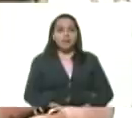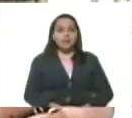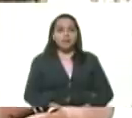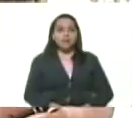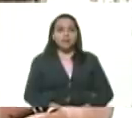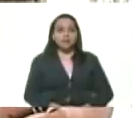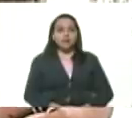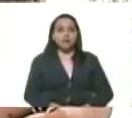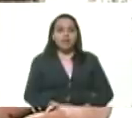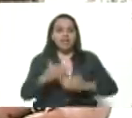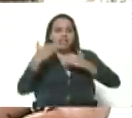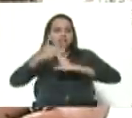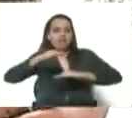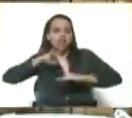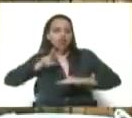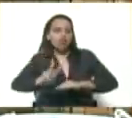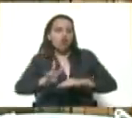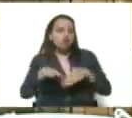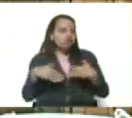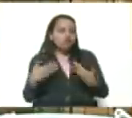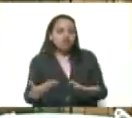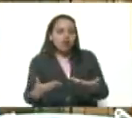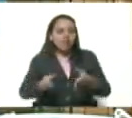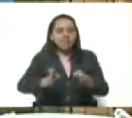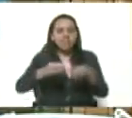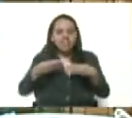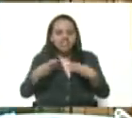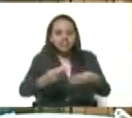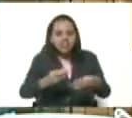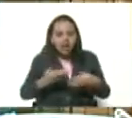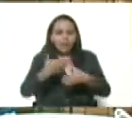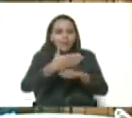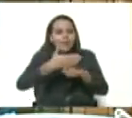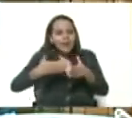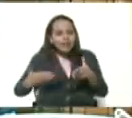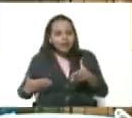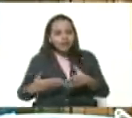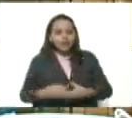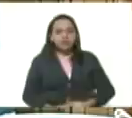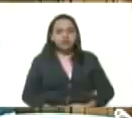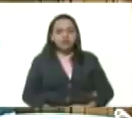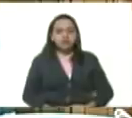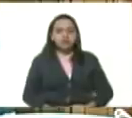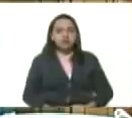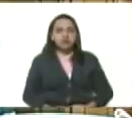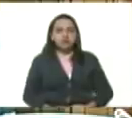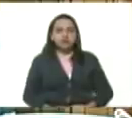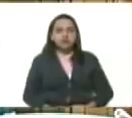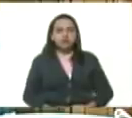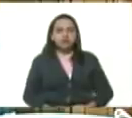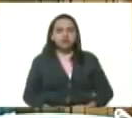Un nivel número 2 de flexibilización parcial que vivimos.